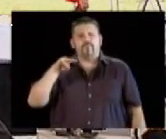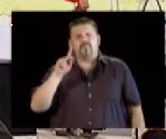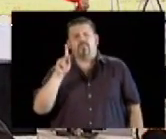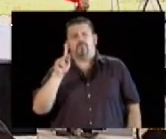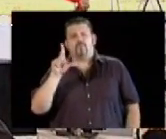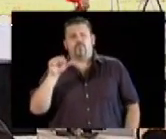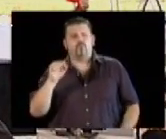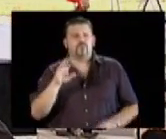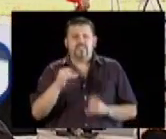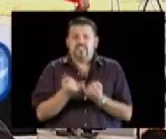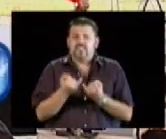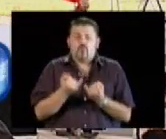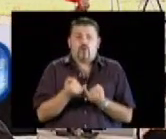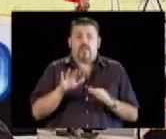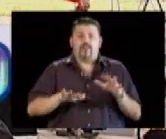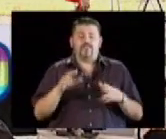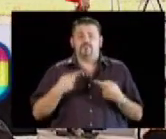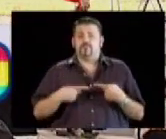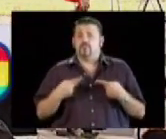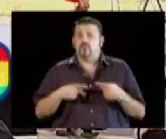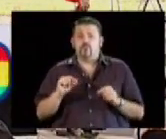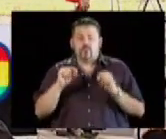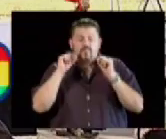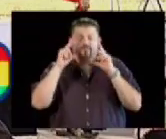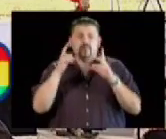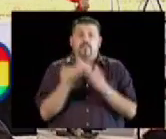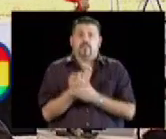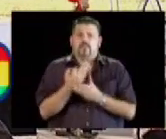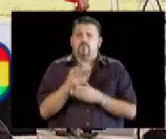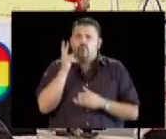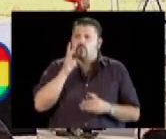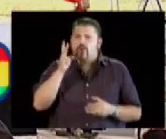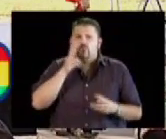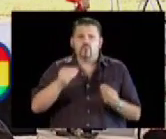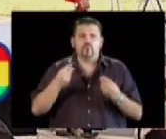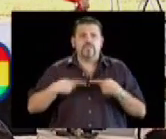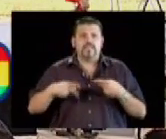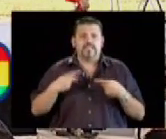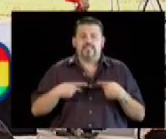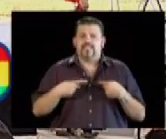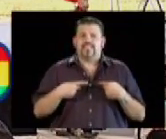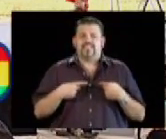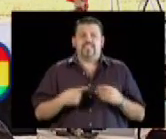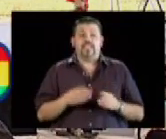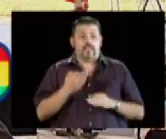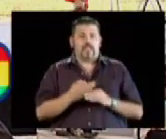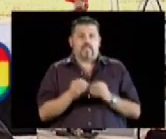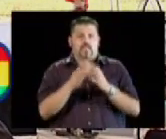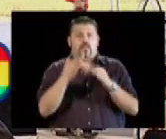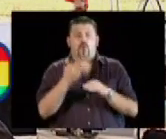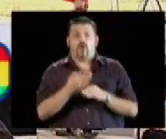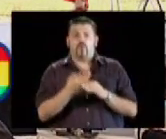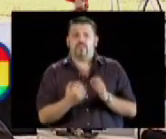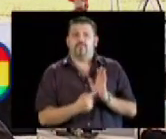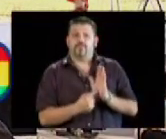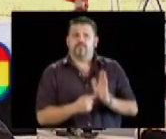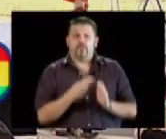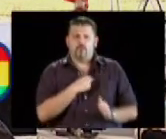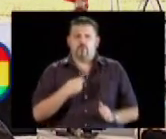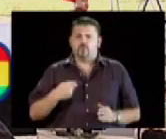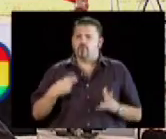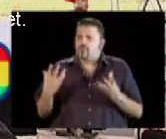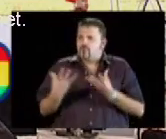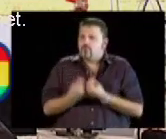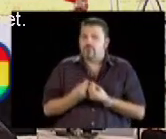mañana es maravilloso. Lo probaron muchísimos amigos de nosotros, que por cierto aquí están algunos presentes, que pasaron Año Nuevo con